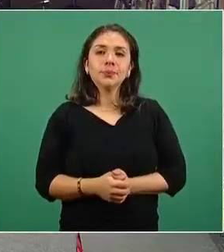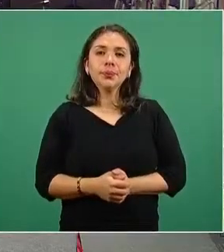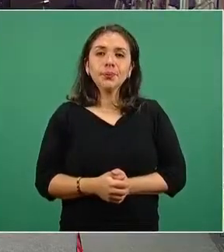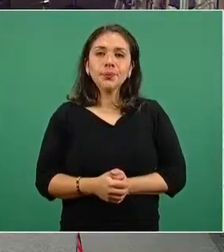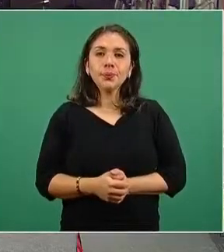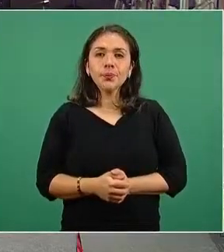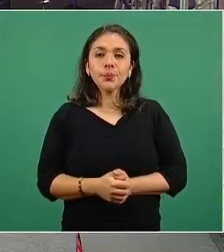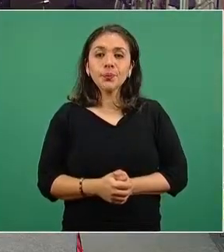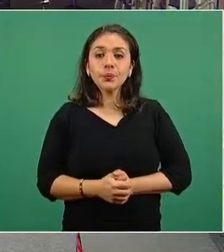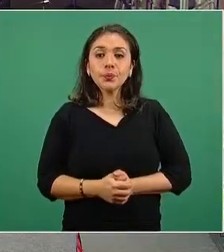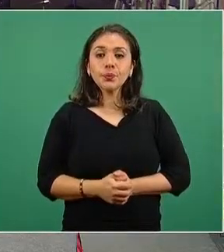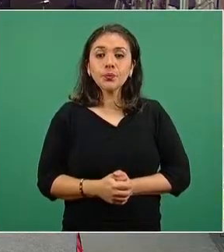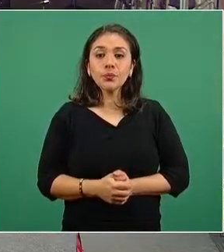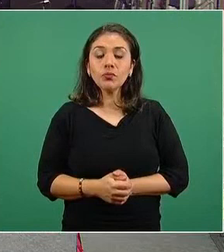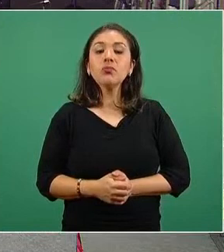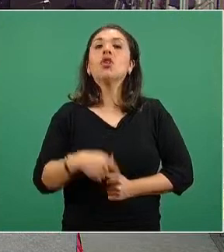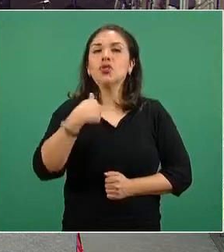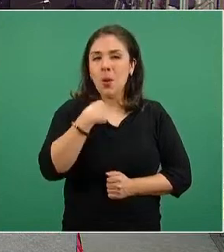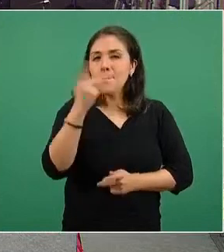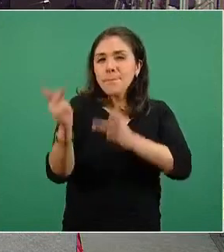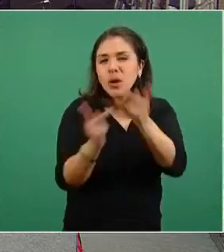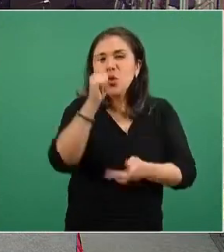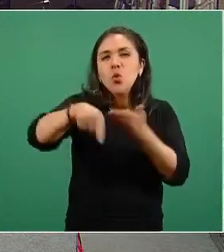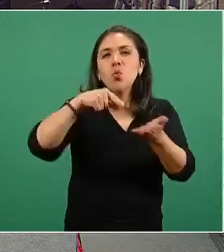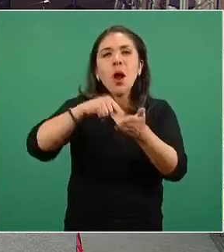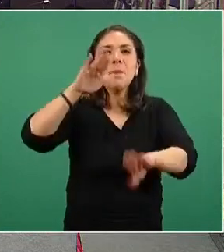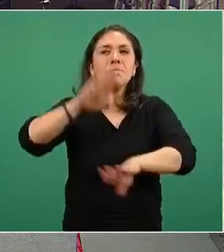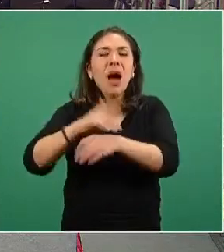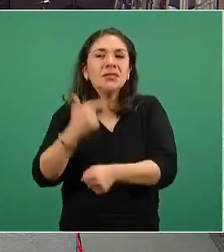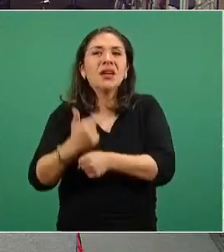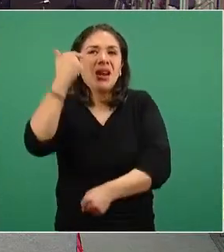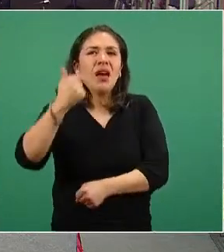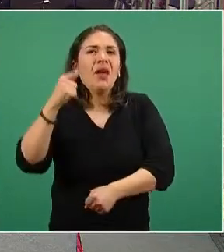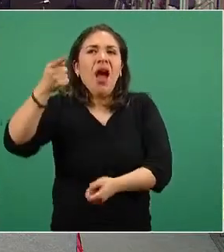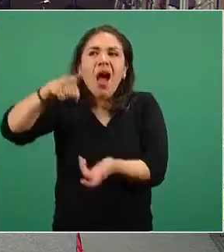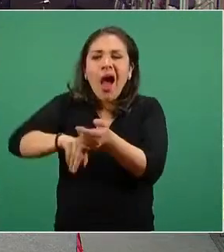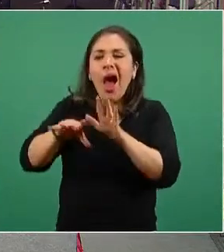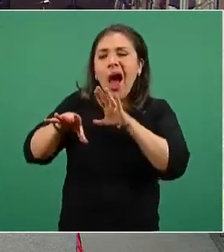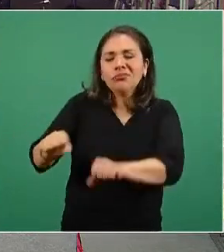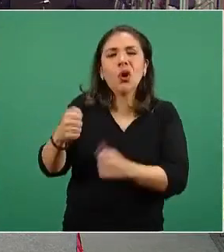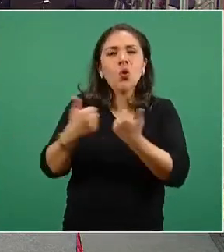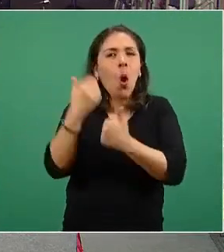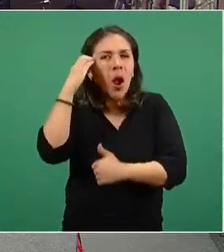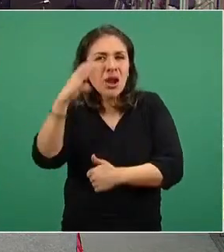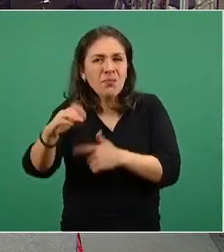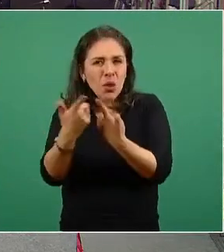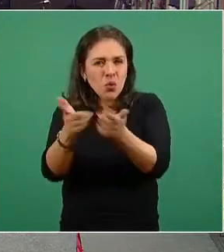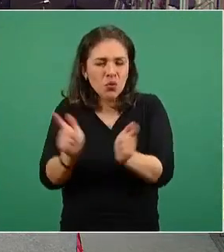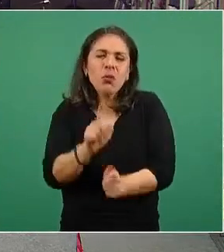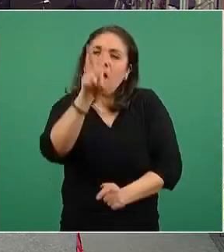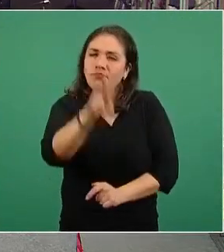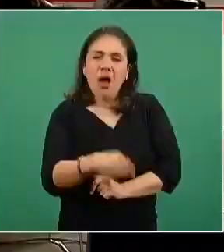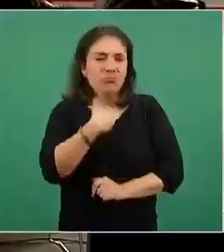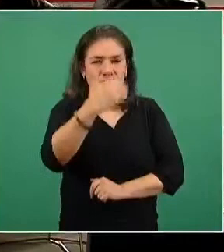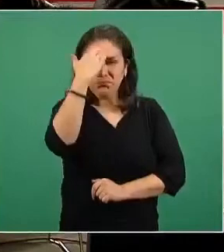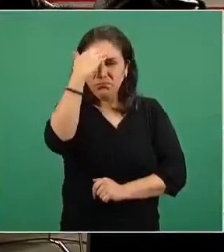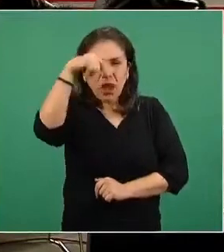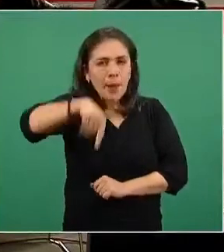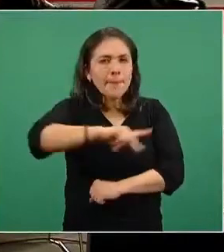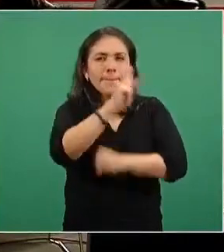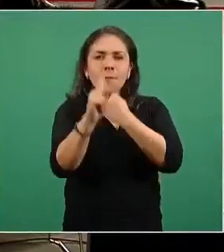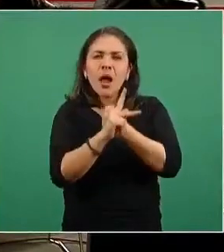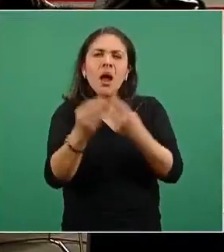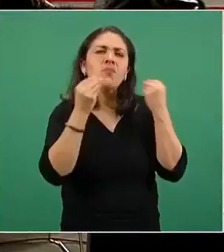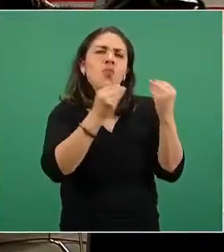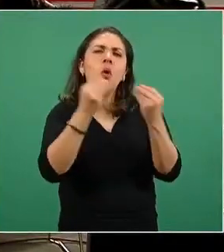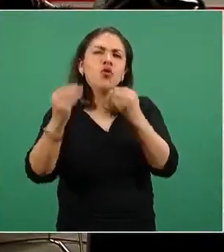que están dominadas por los… Zonas de riesgo por seguridad pública. Sí, desde luego es una realidad. Nuestro país ha sido asolado por la inseguridad